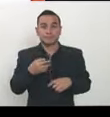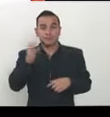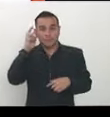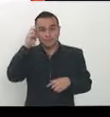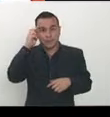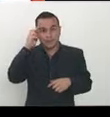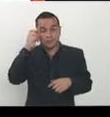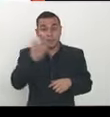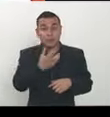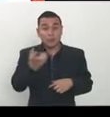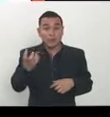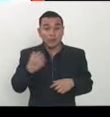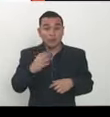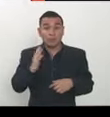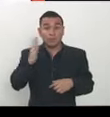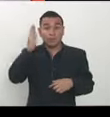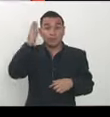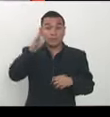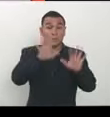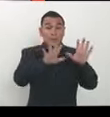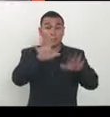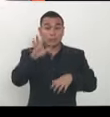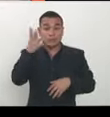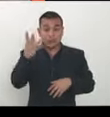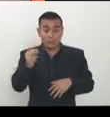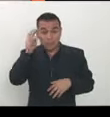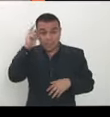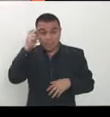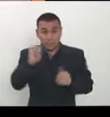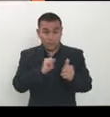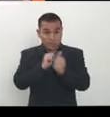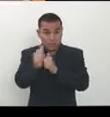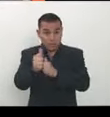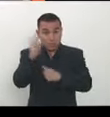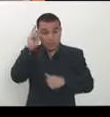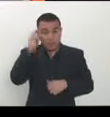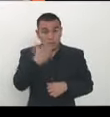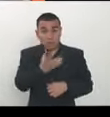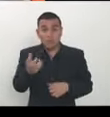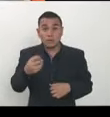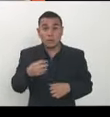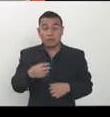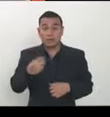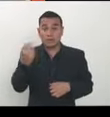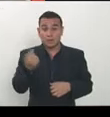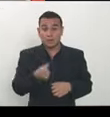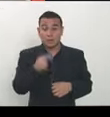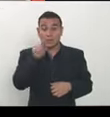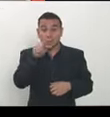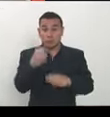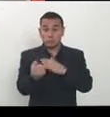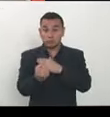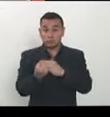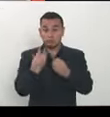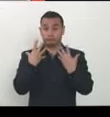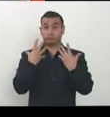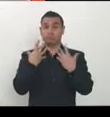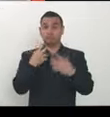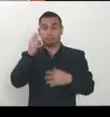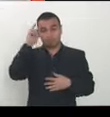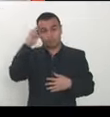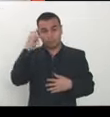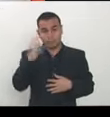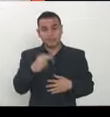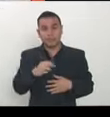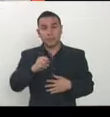muchísimo optimismo del futuro, de los 15 días, de que esto va a pasar rápido, pero por lo que estás contando, esto no va a ser